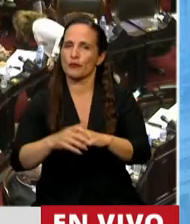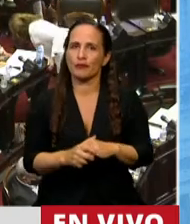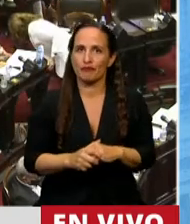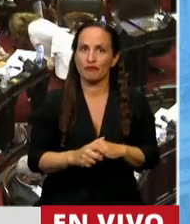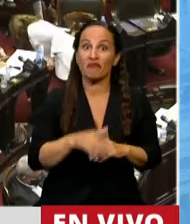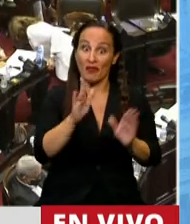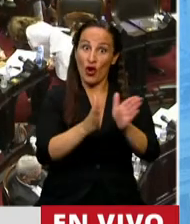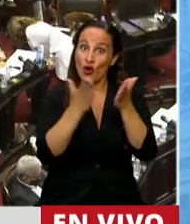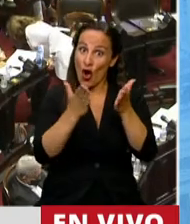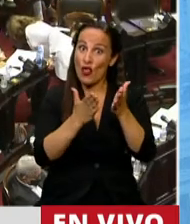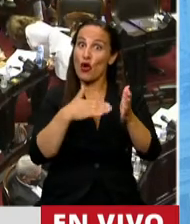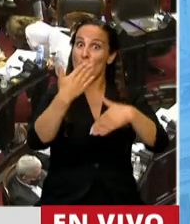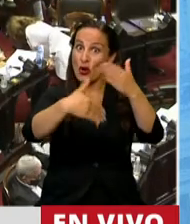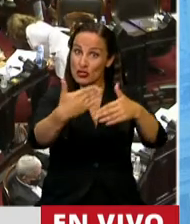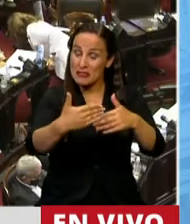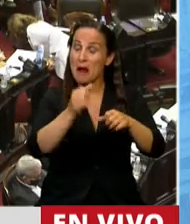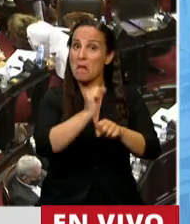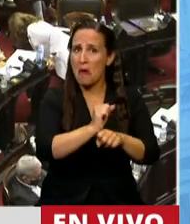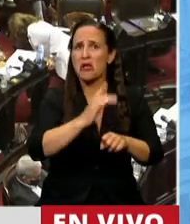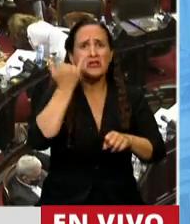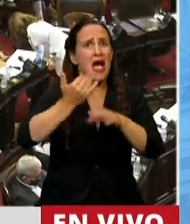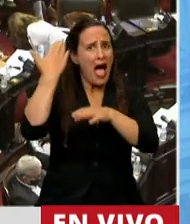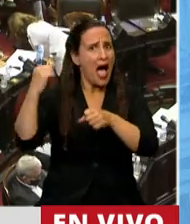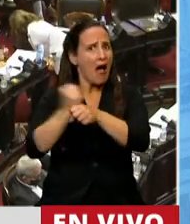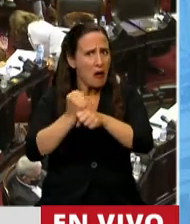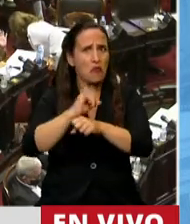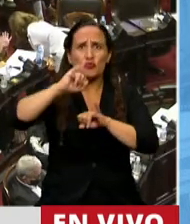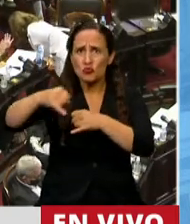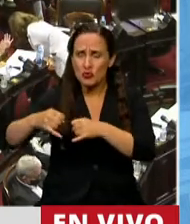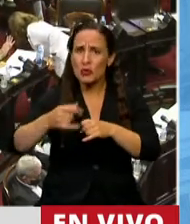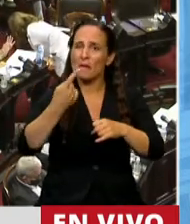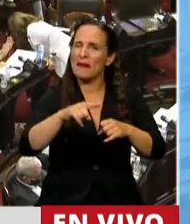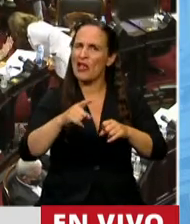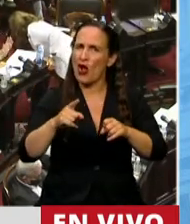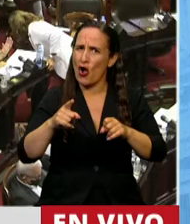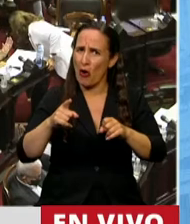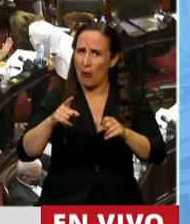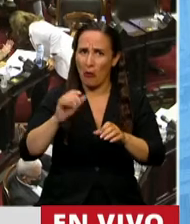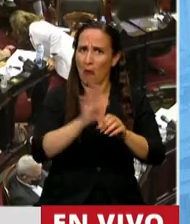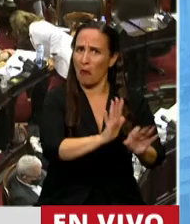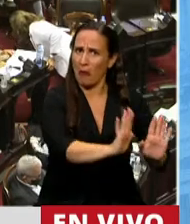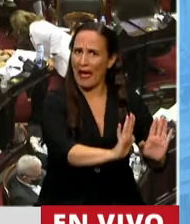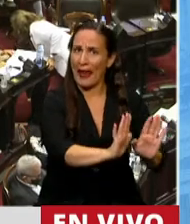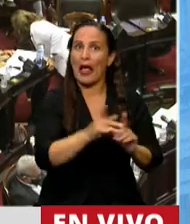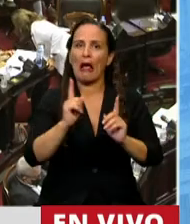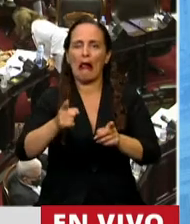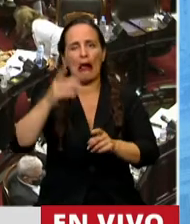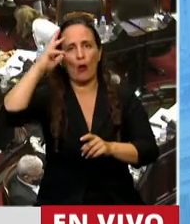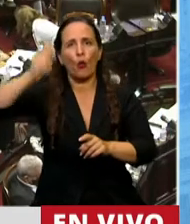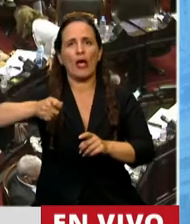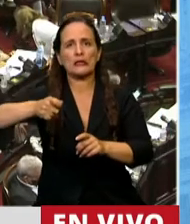que habían avalado y aprobado, al mismo tiempo nombraban a jueces de la Corte por